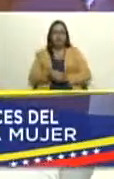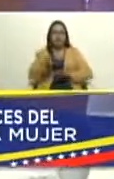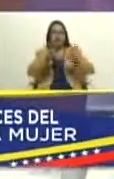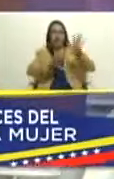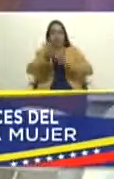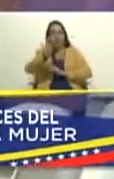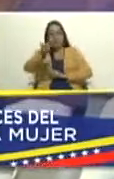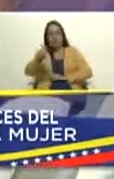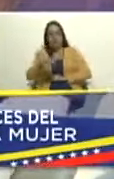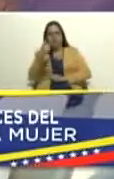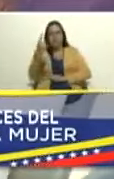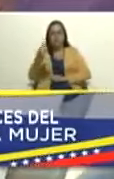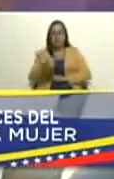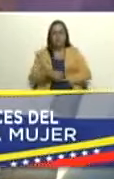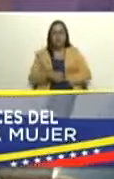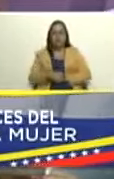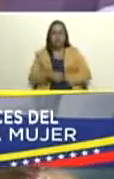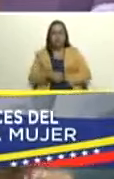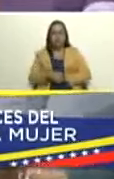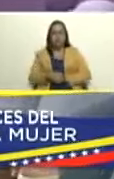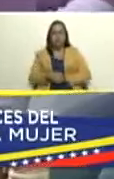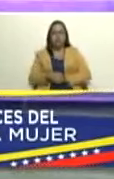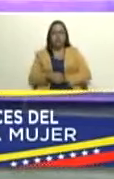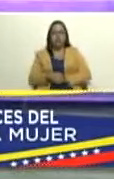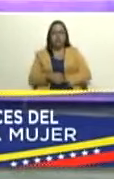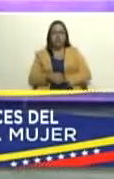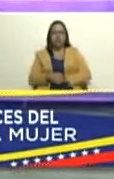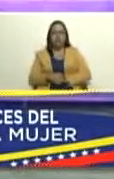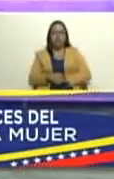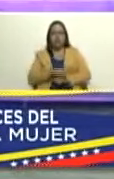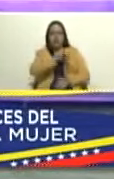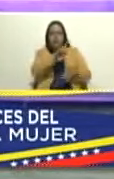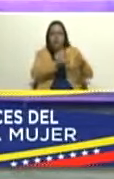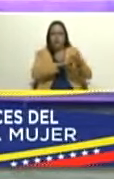14.7 de 4.300.000 es un mujerero